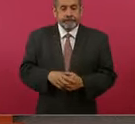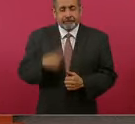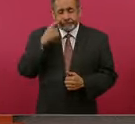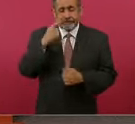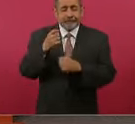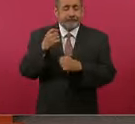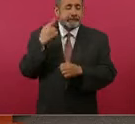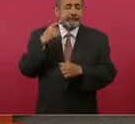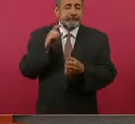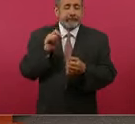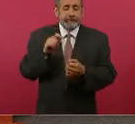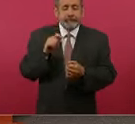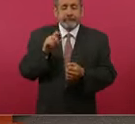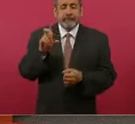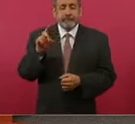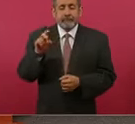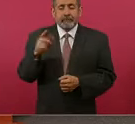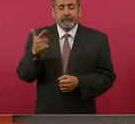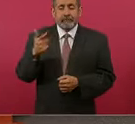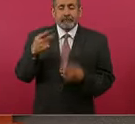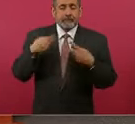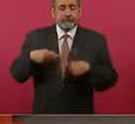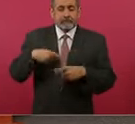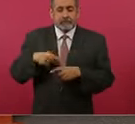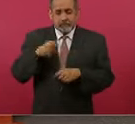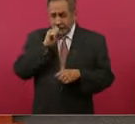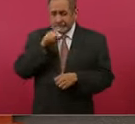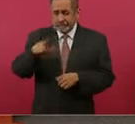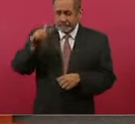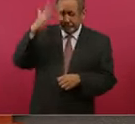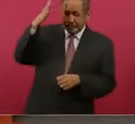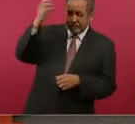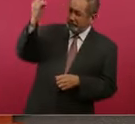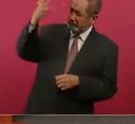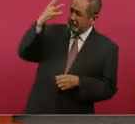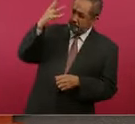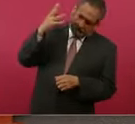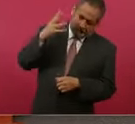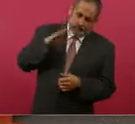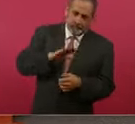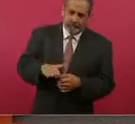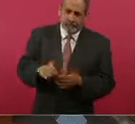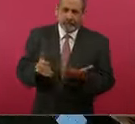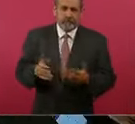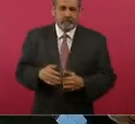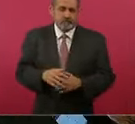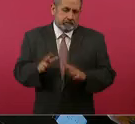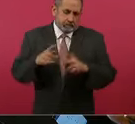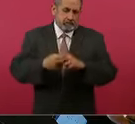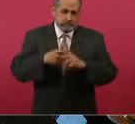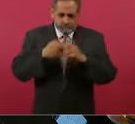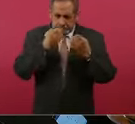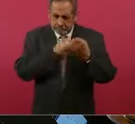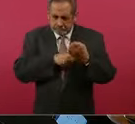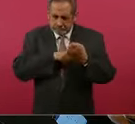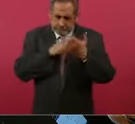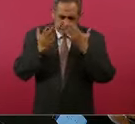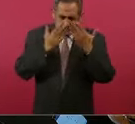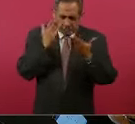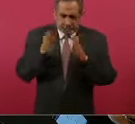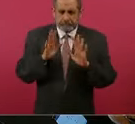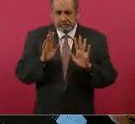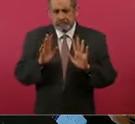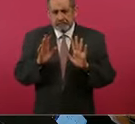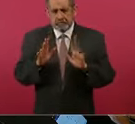37 fallecidos por golpes de calor. Bueno, de acuerdo a